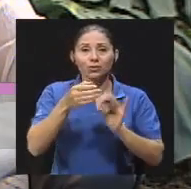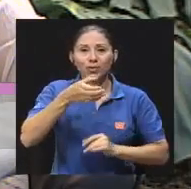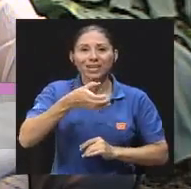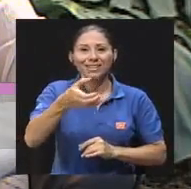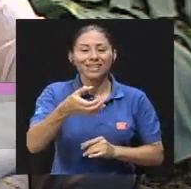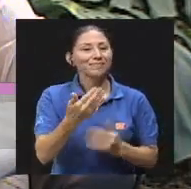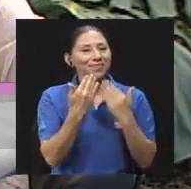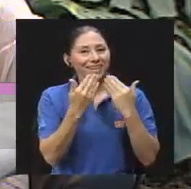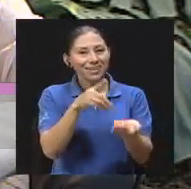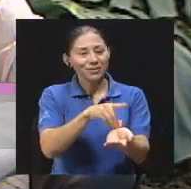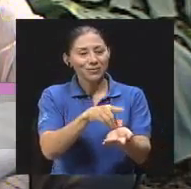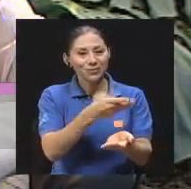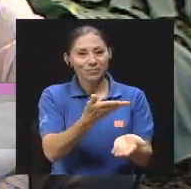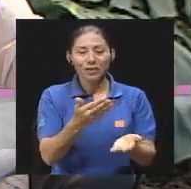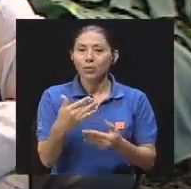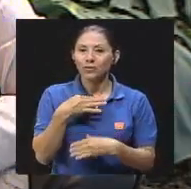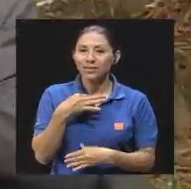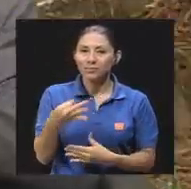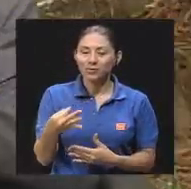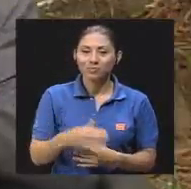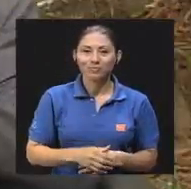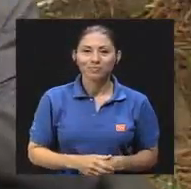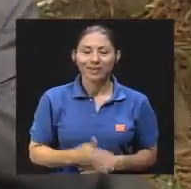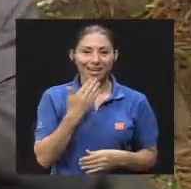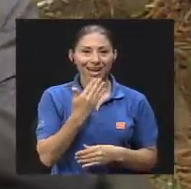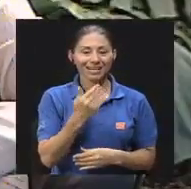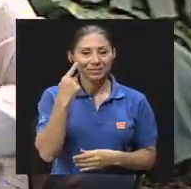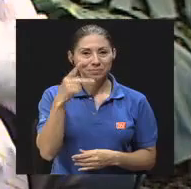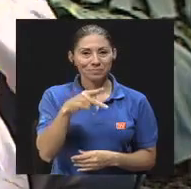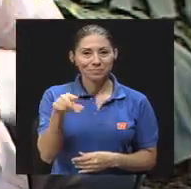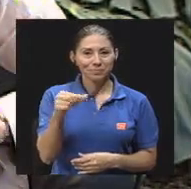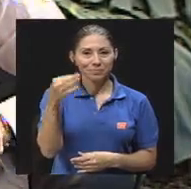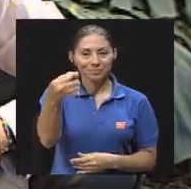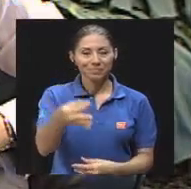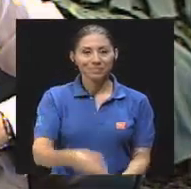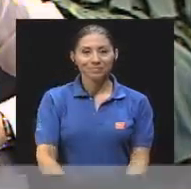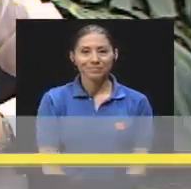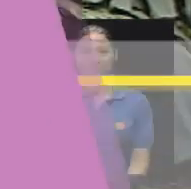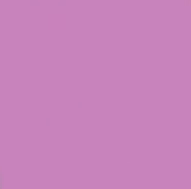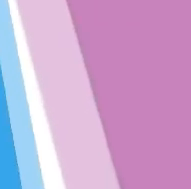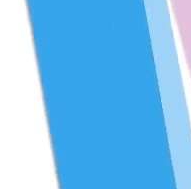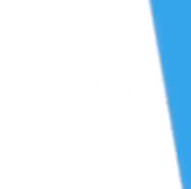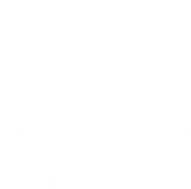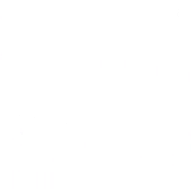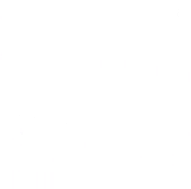sugerencias. Y, doctor, muchas gracias por su gentileza. Con muchísimo gusto. Encantado. Gracias. Hasta la próxima.